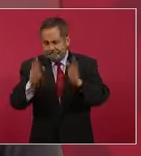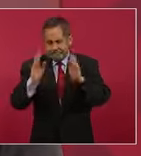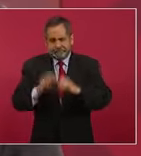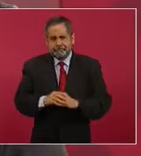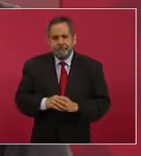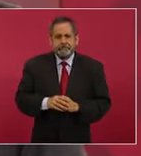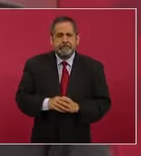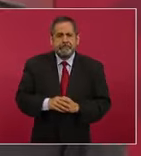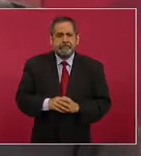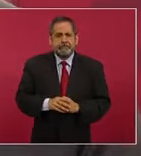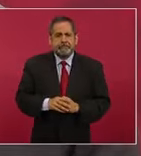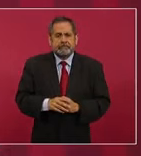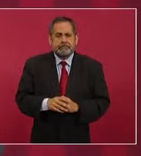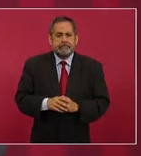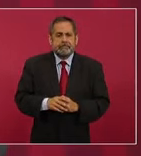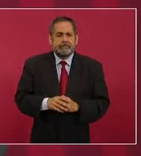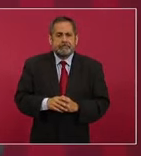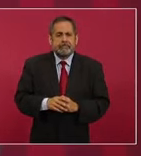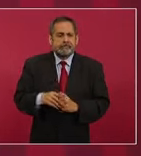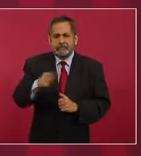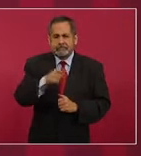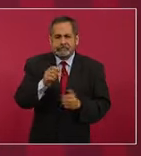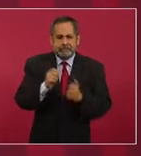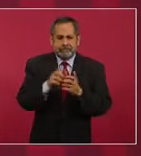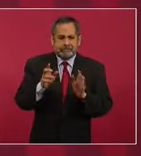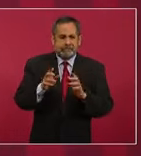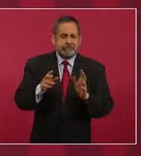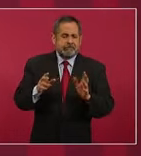los que tienen vehículo, o en